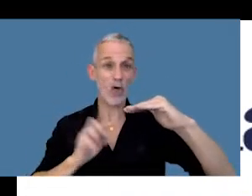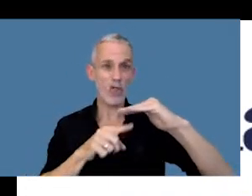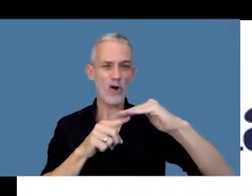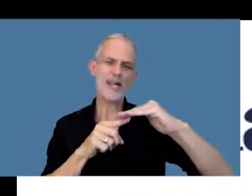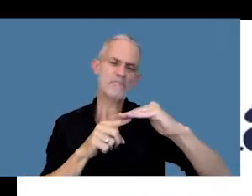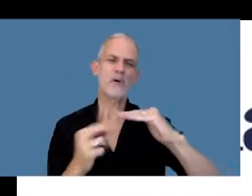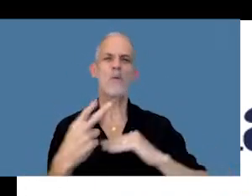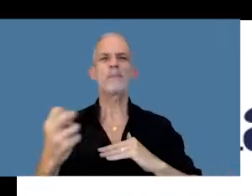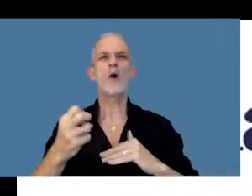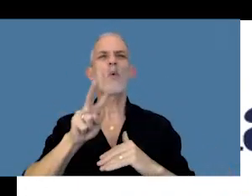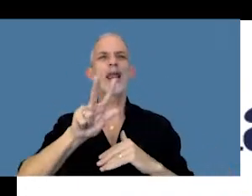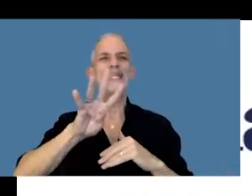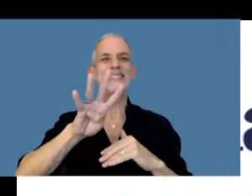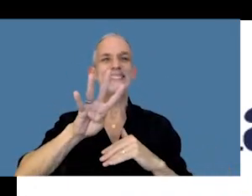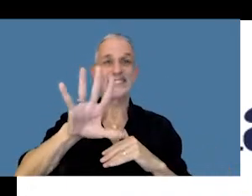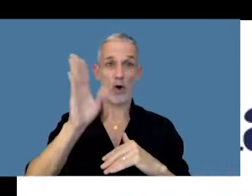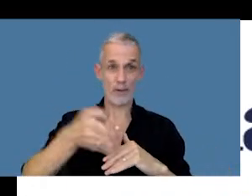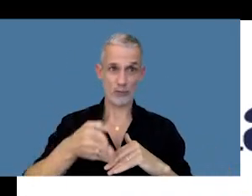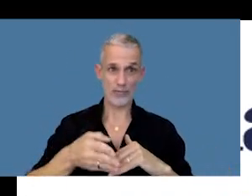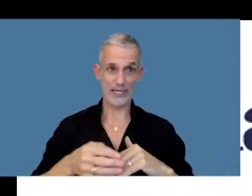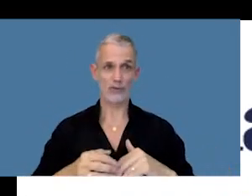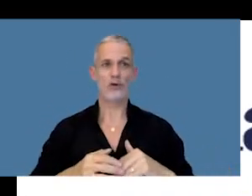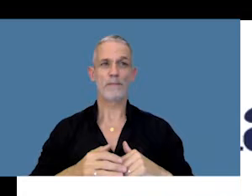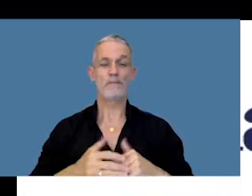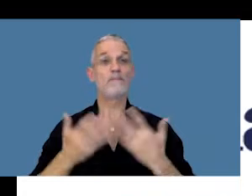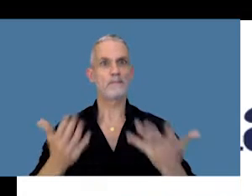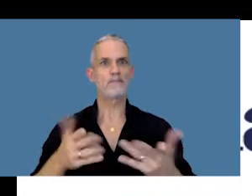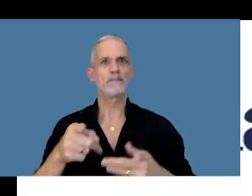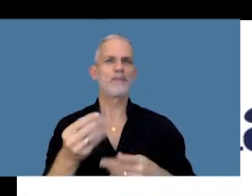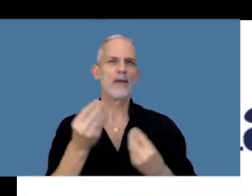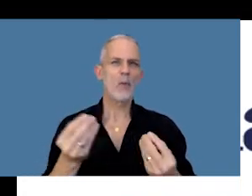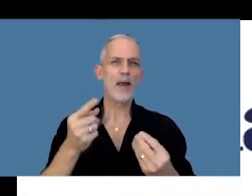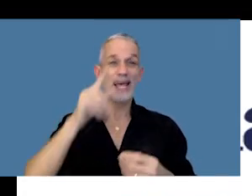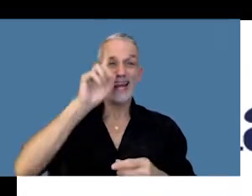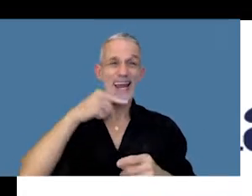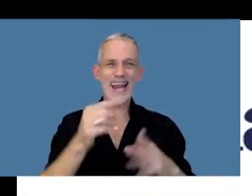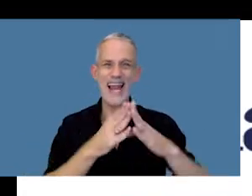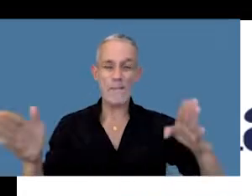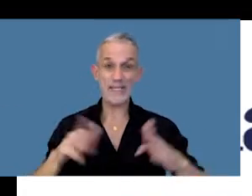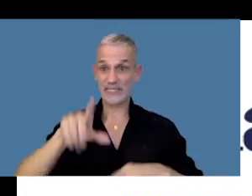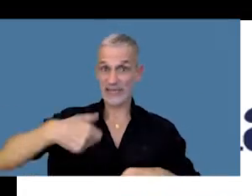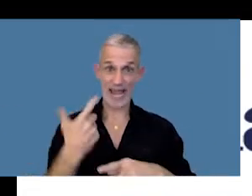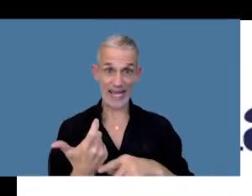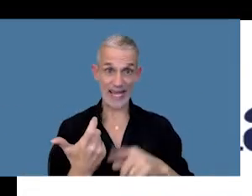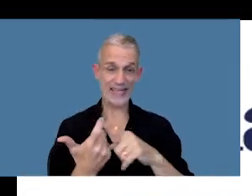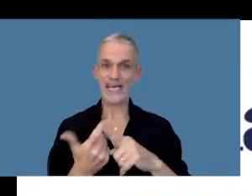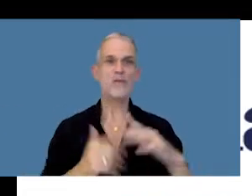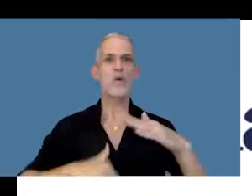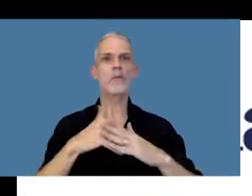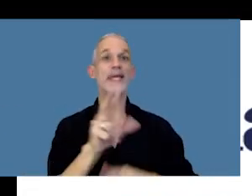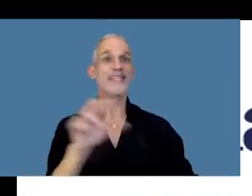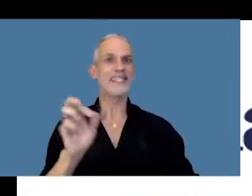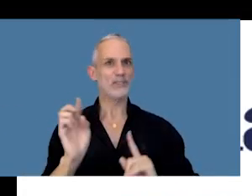del 45%. Estamos hablando de que en el mes, en mi tarjeta de crédito, no superen